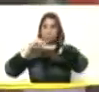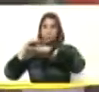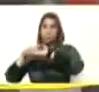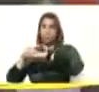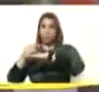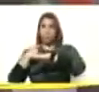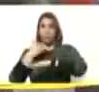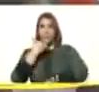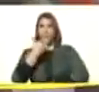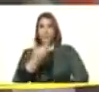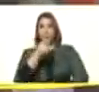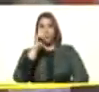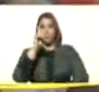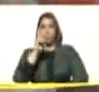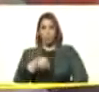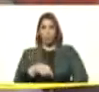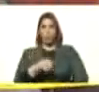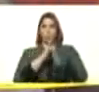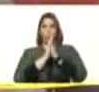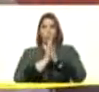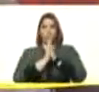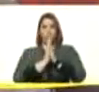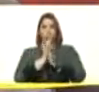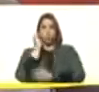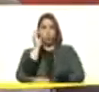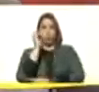le pido al Congreso de la Clase Obrera